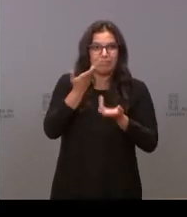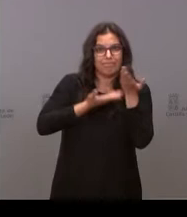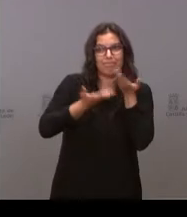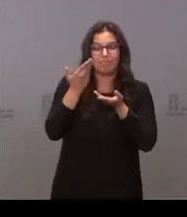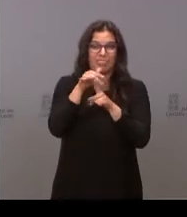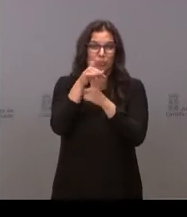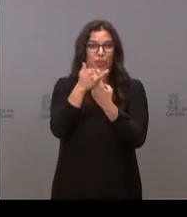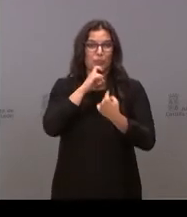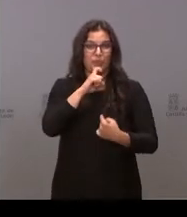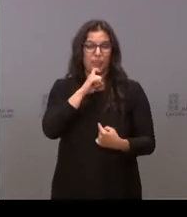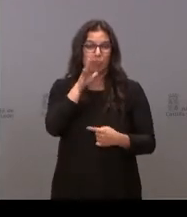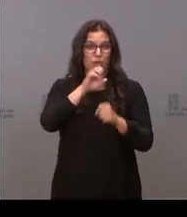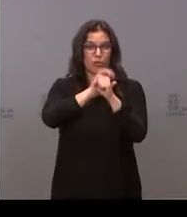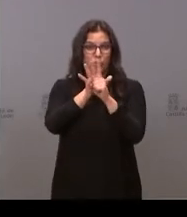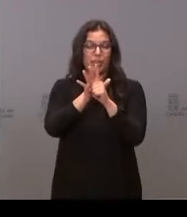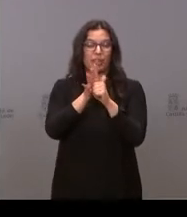circunstancia tan difícil del COVID.